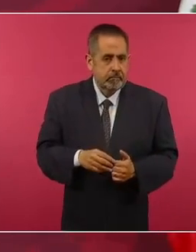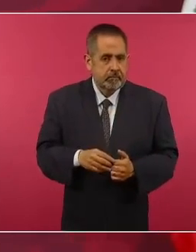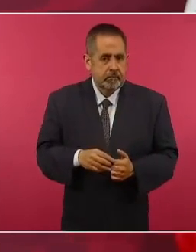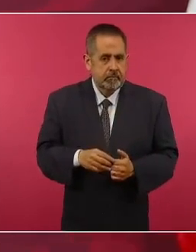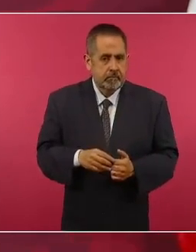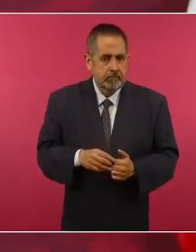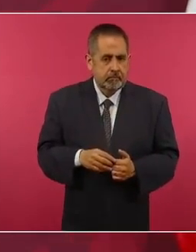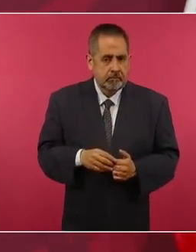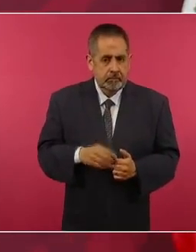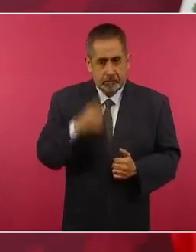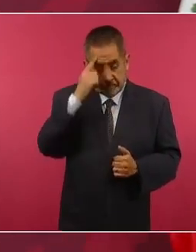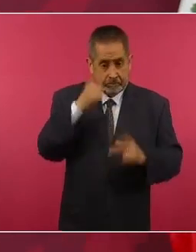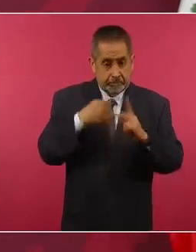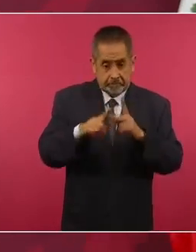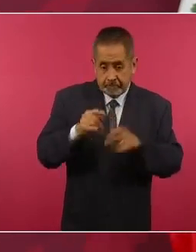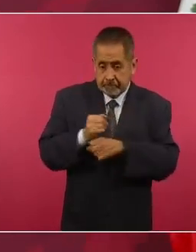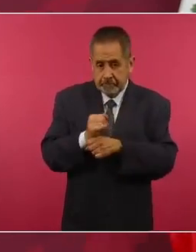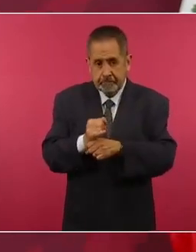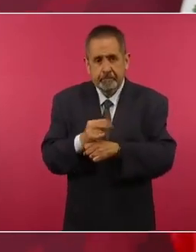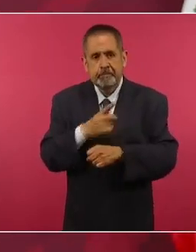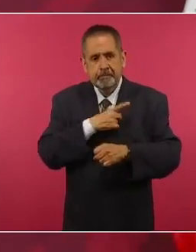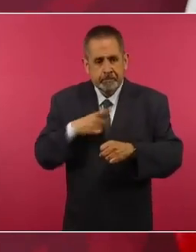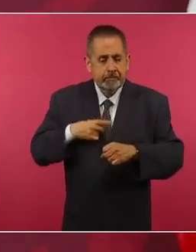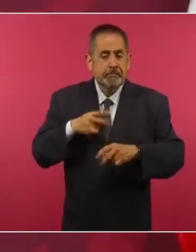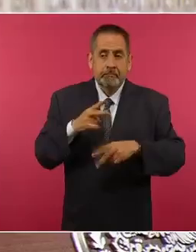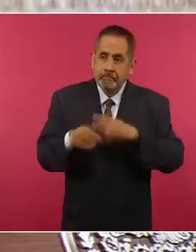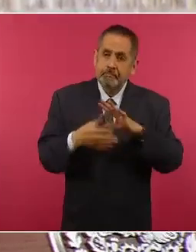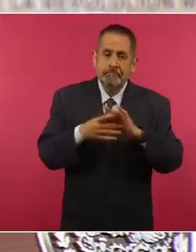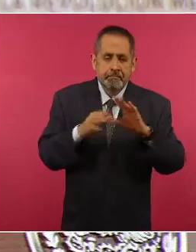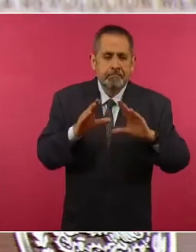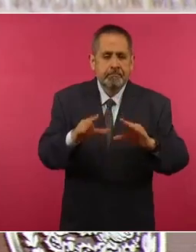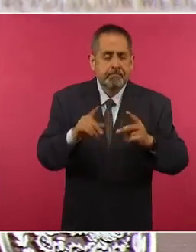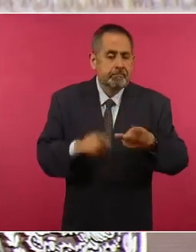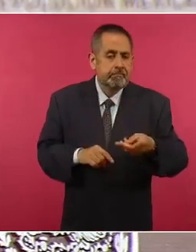que para iniciar una investigación tienes que